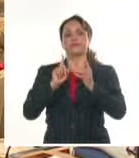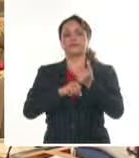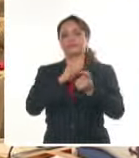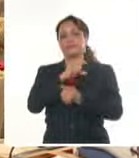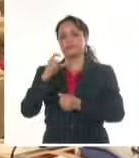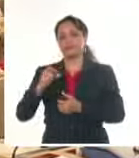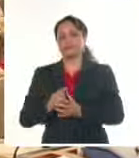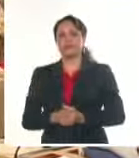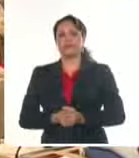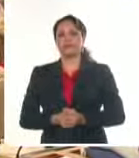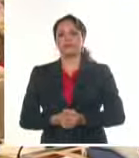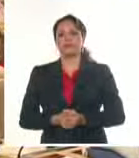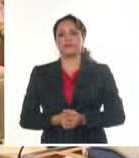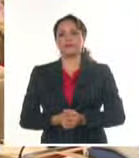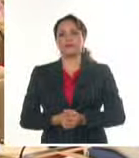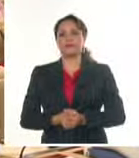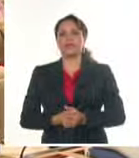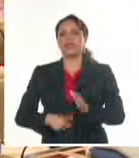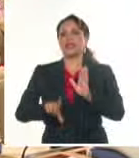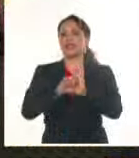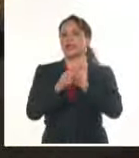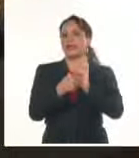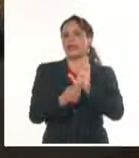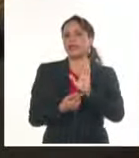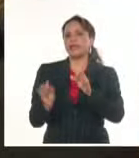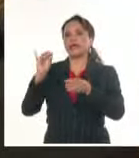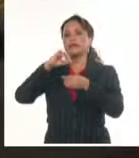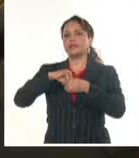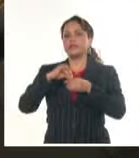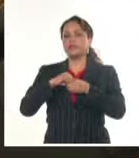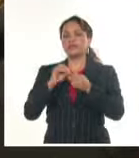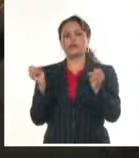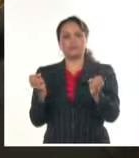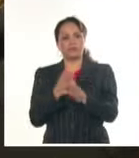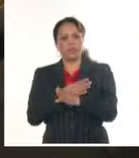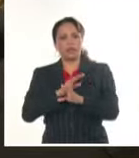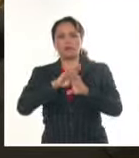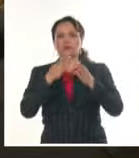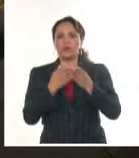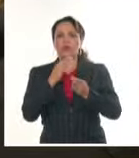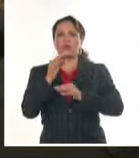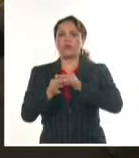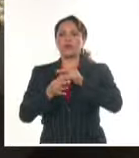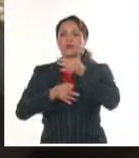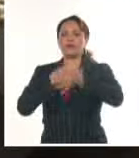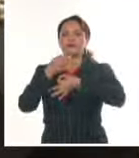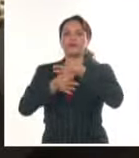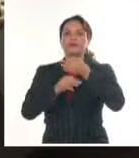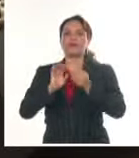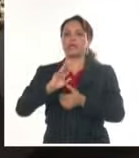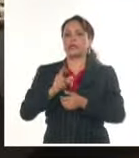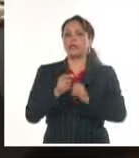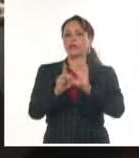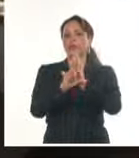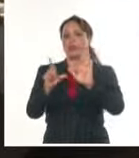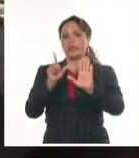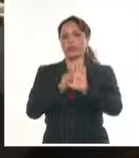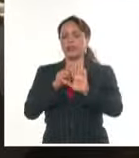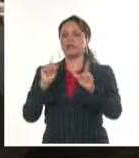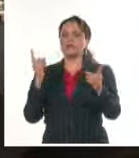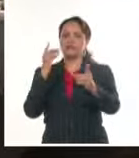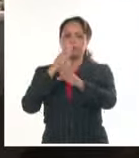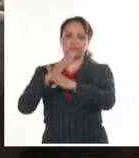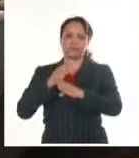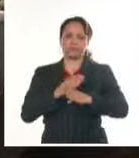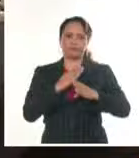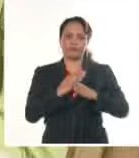Con valores como la legalidad, la integridad y la transparencia se puede ir acortando el fenómeno de la corrupción, hechos que erosionan la base